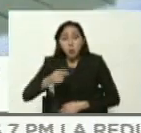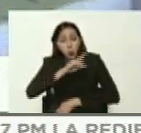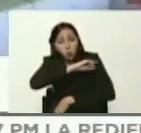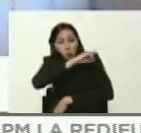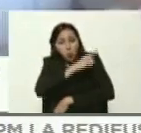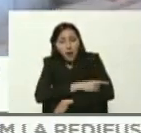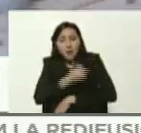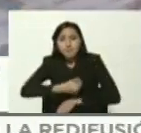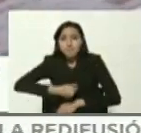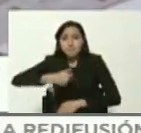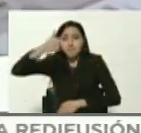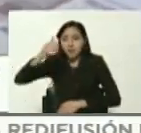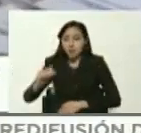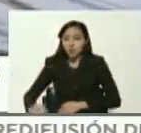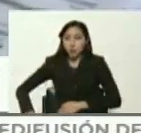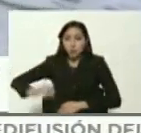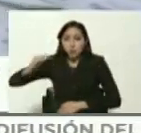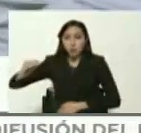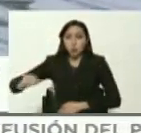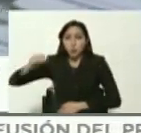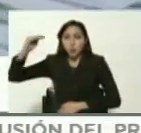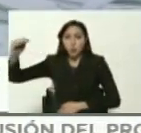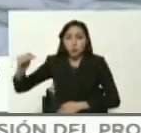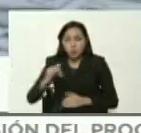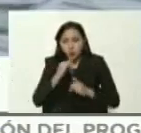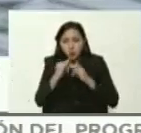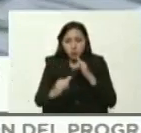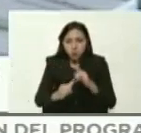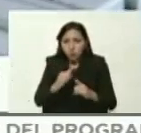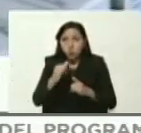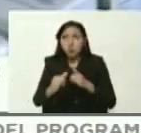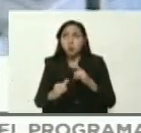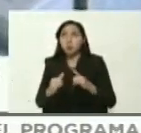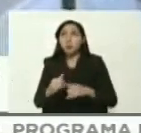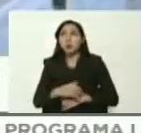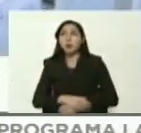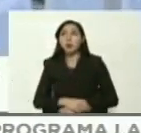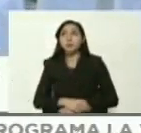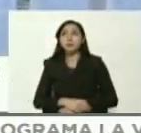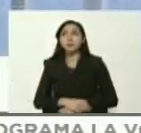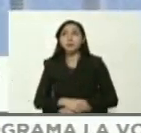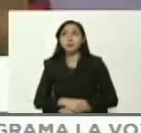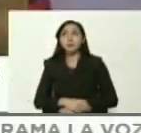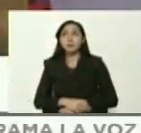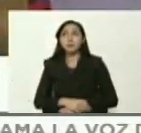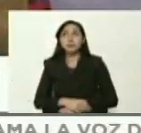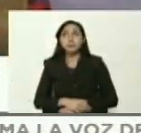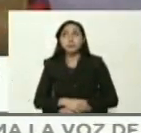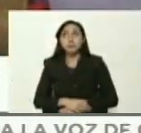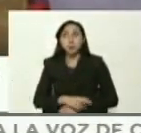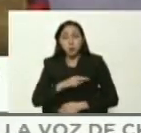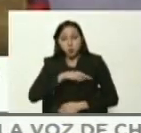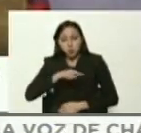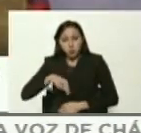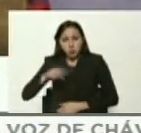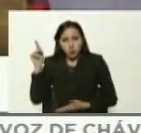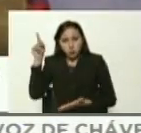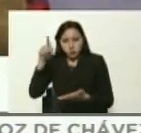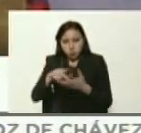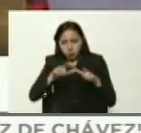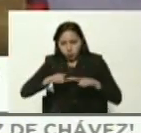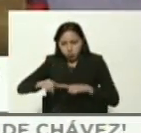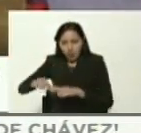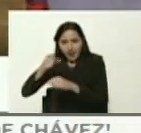más el crecimiento de estos bebés. Por eso, nosotros desde aquí, desde esta sector La